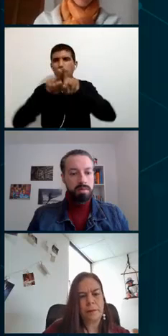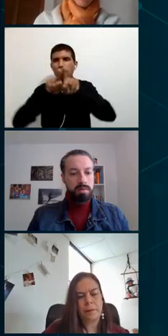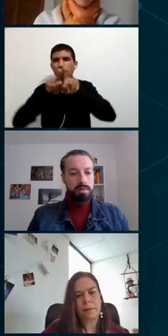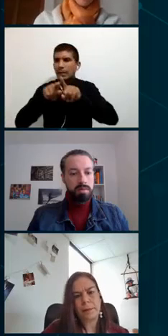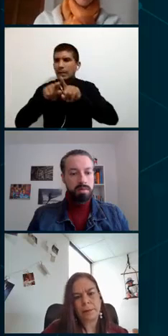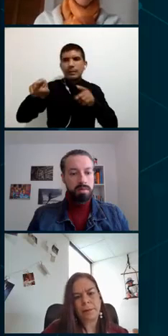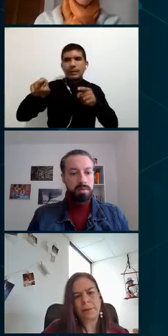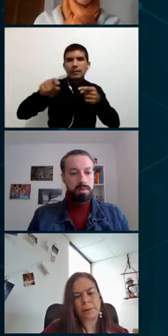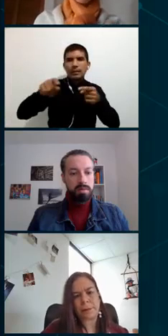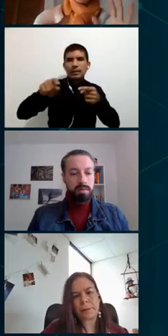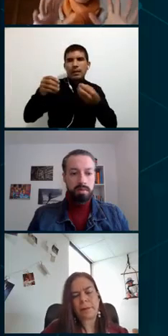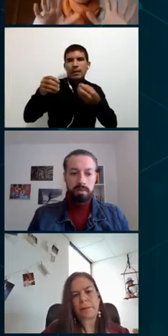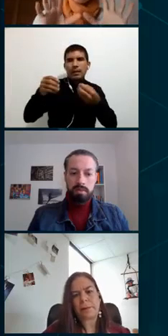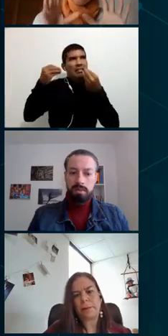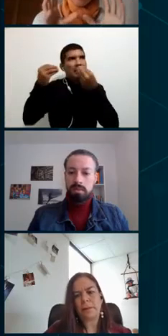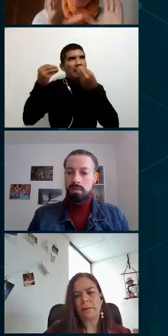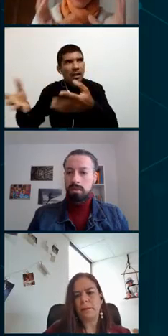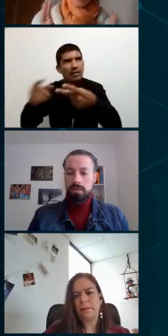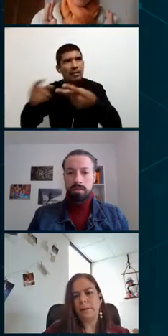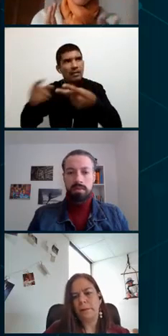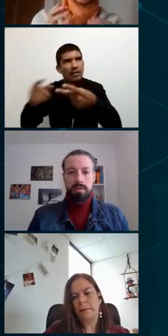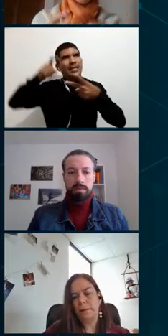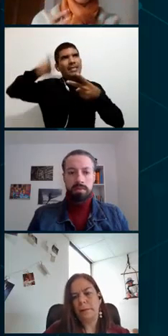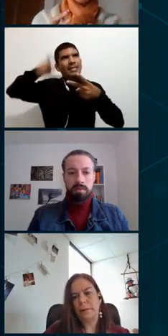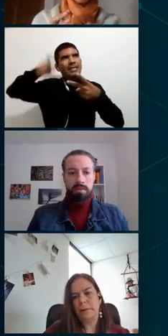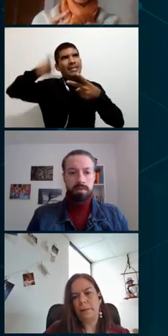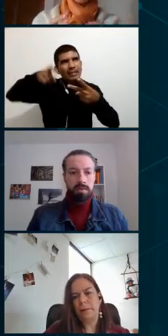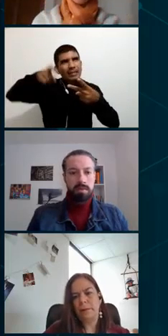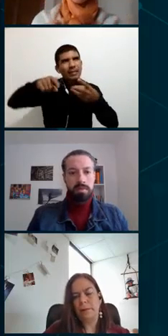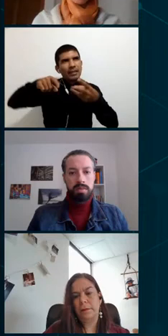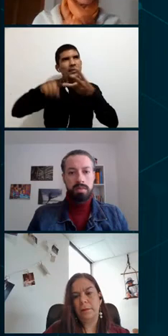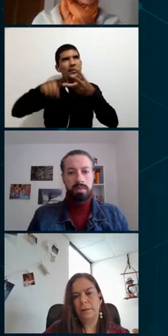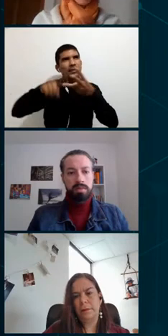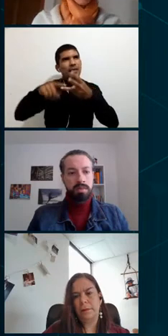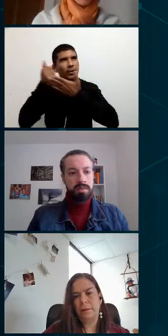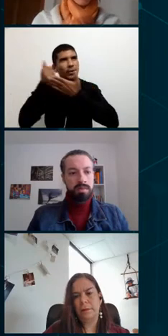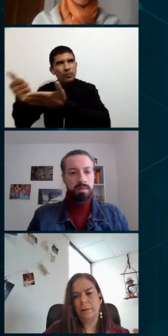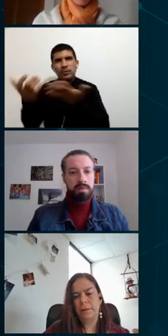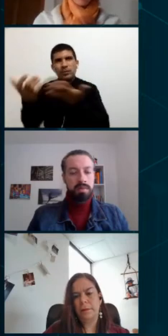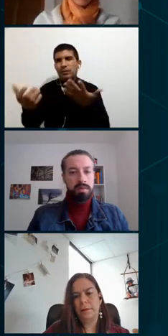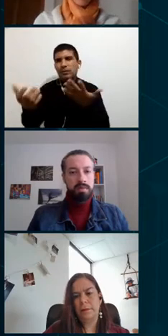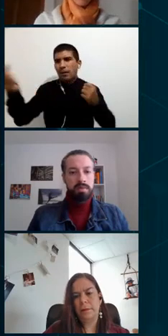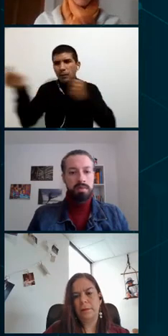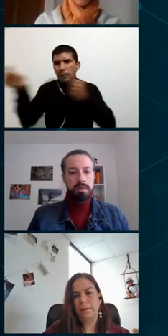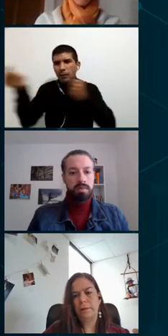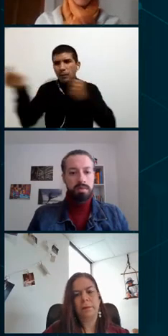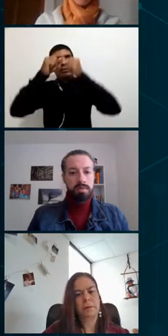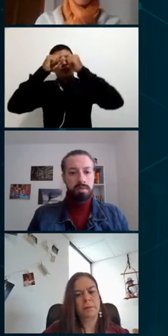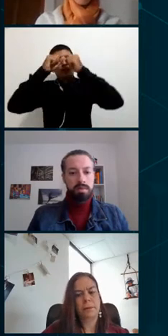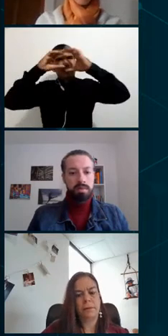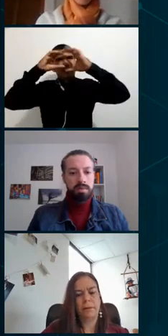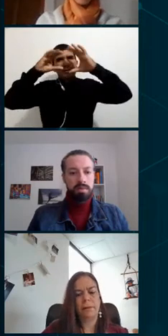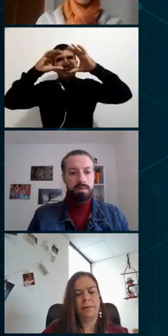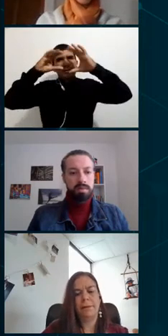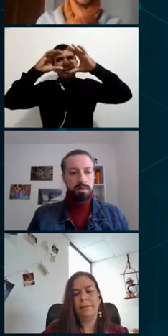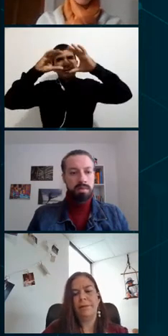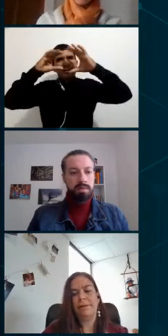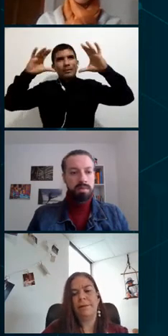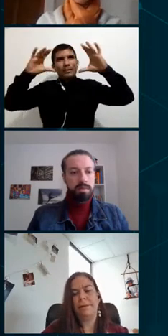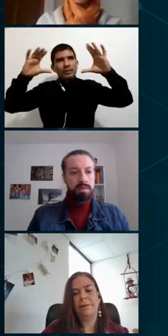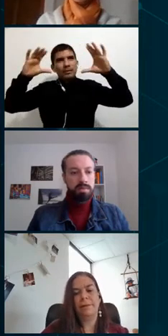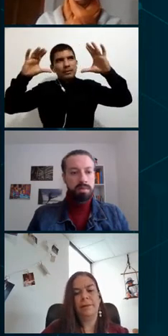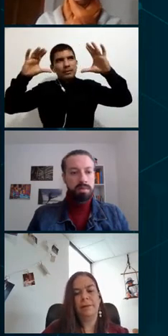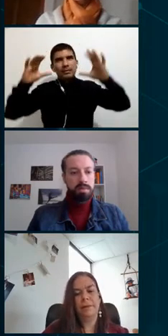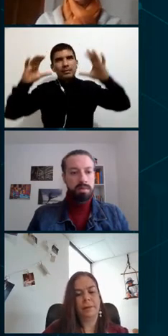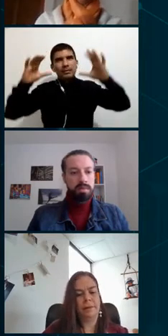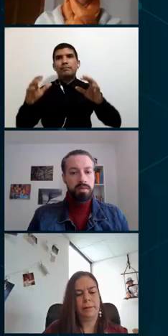satisfacer? Entonces, en esta fase es súper importante activar todos los sentidos, ¿sí?